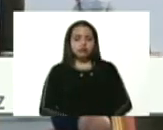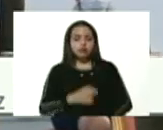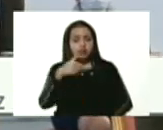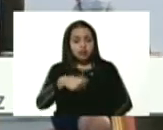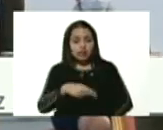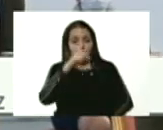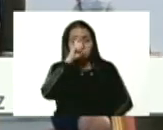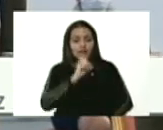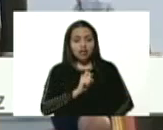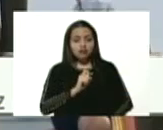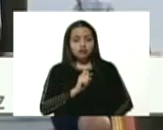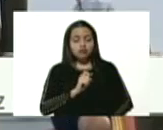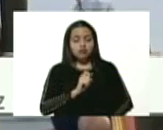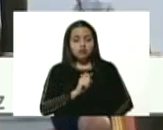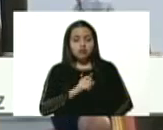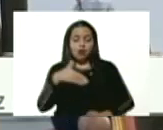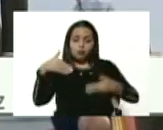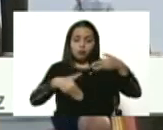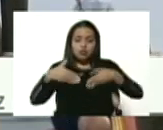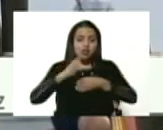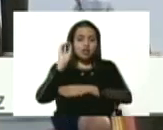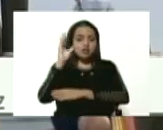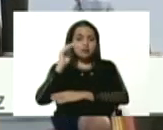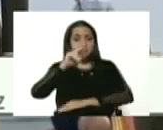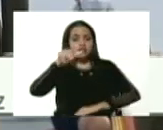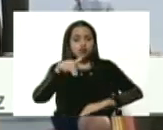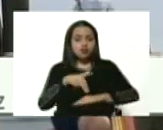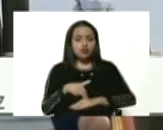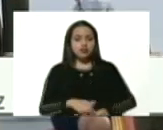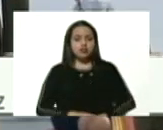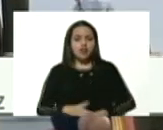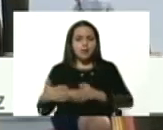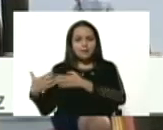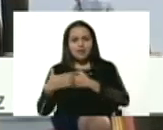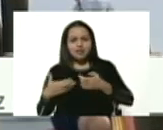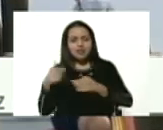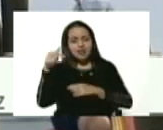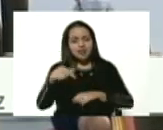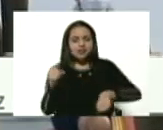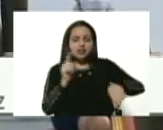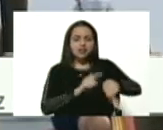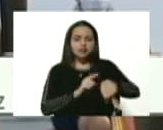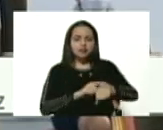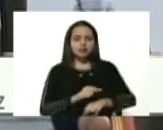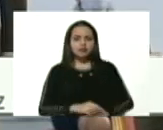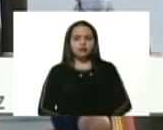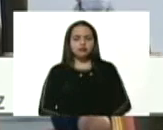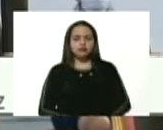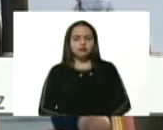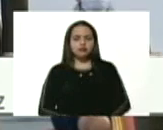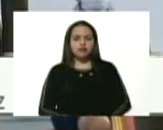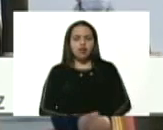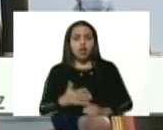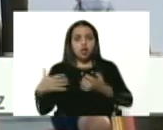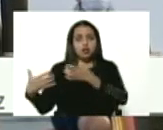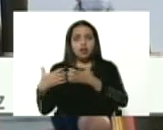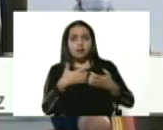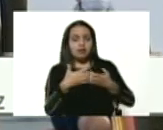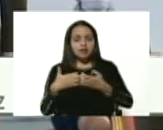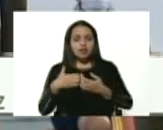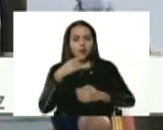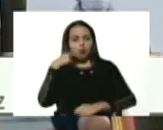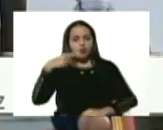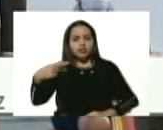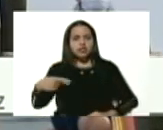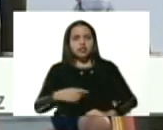nos toca la Asamblea Nacional. Son las batallas de este tiempo. Son las batallas